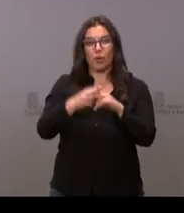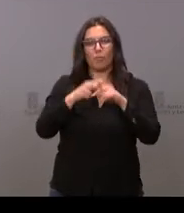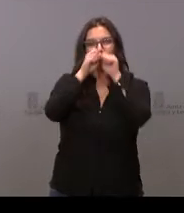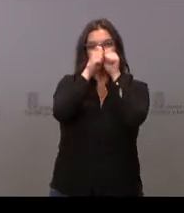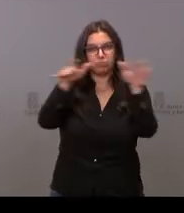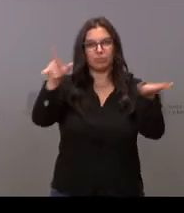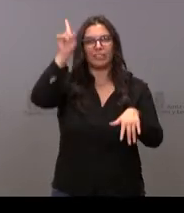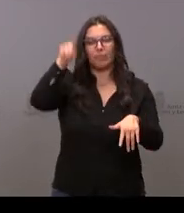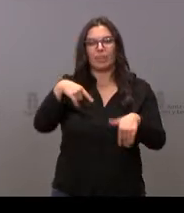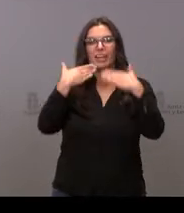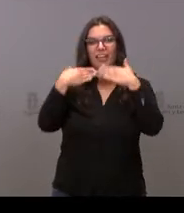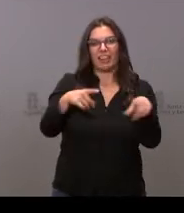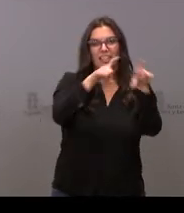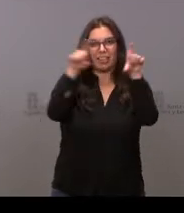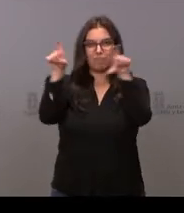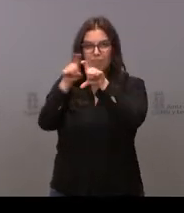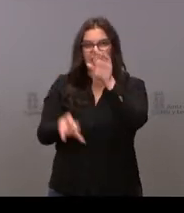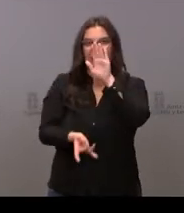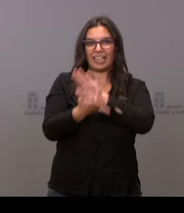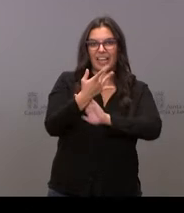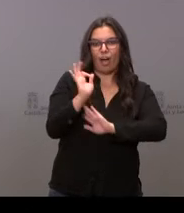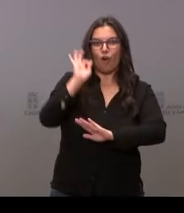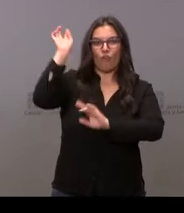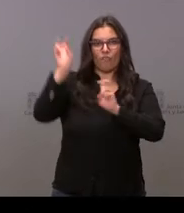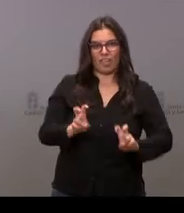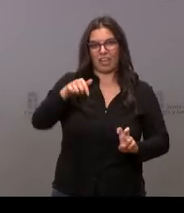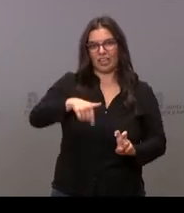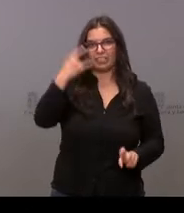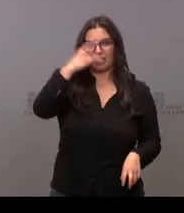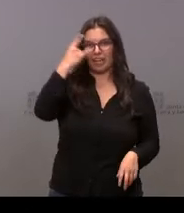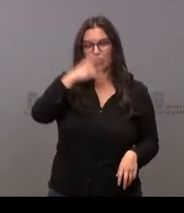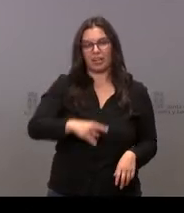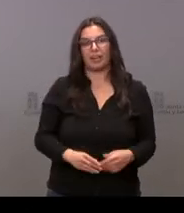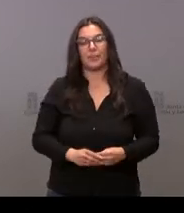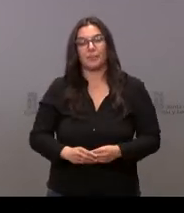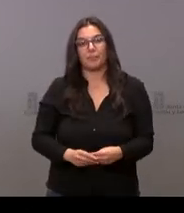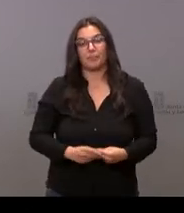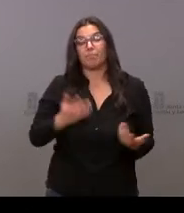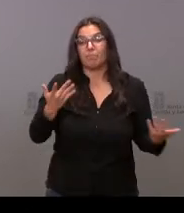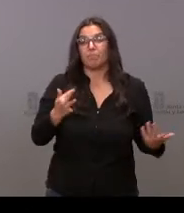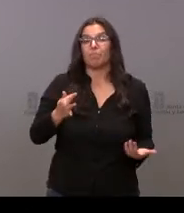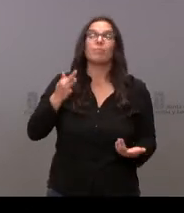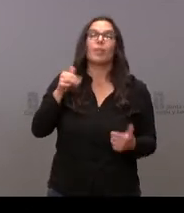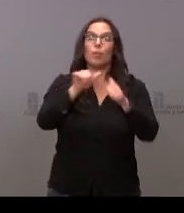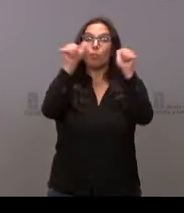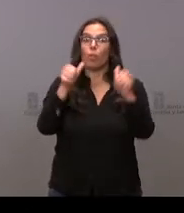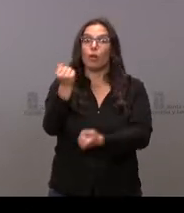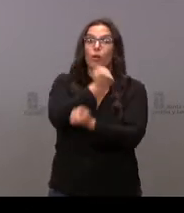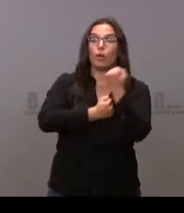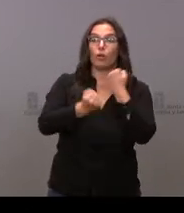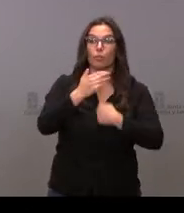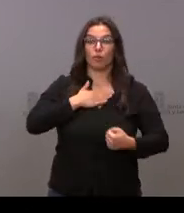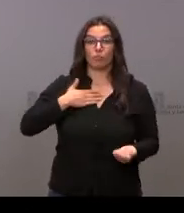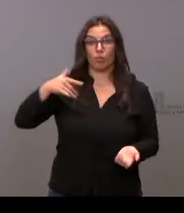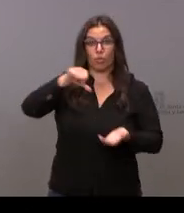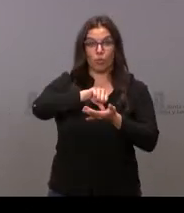de las empresas que se creen y que se instalen en salamanca y complementar así el modelo económico de nuestra